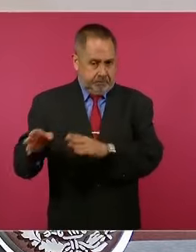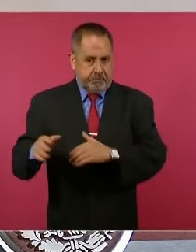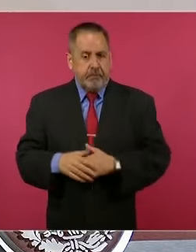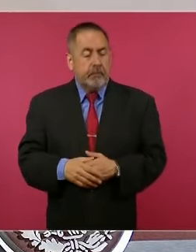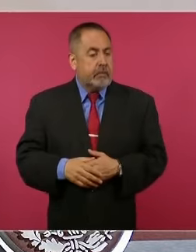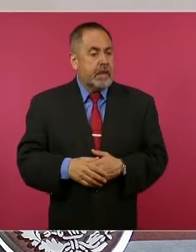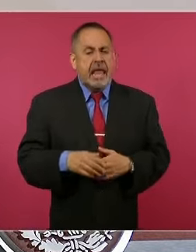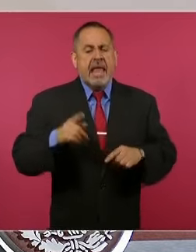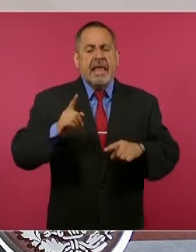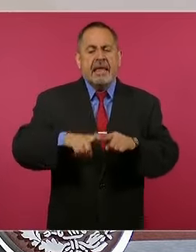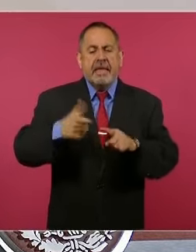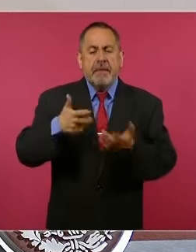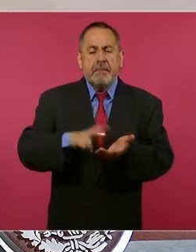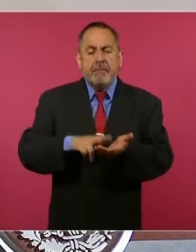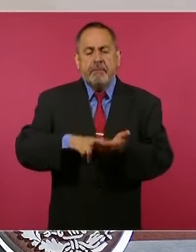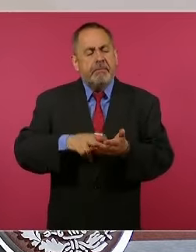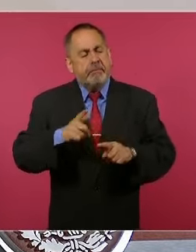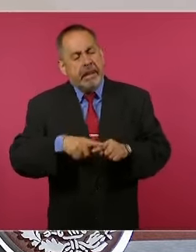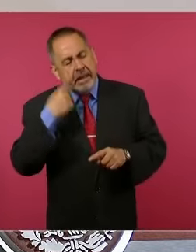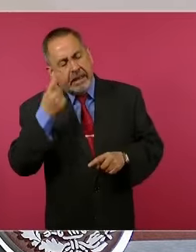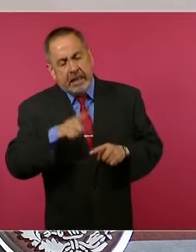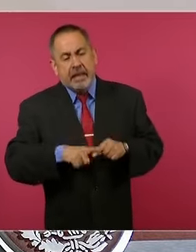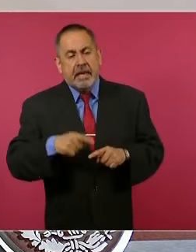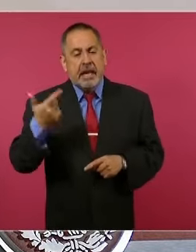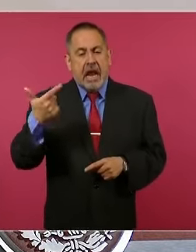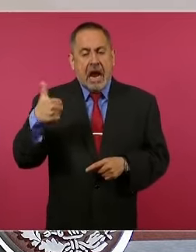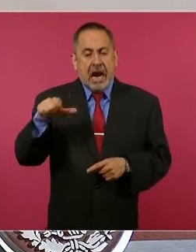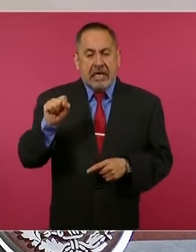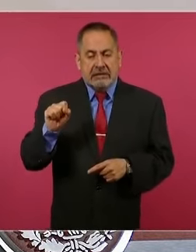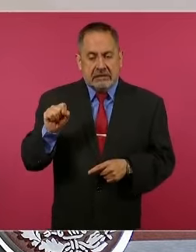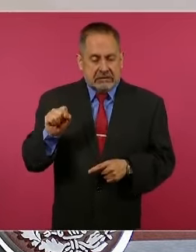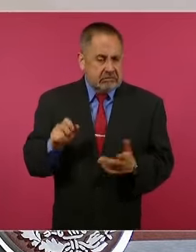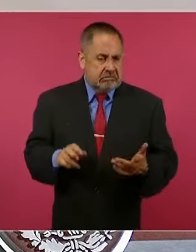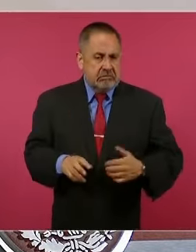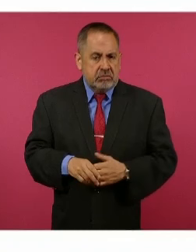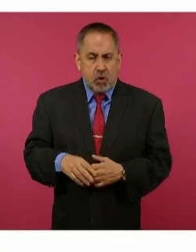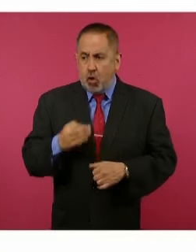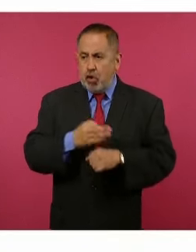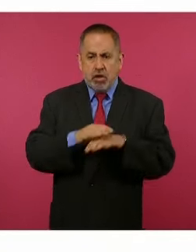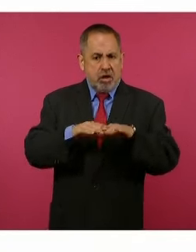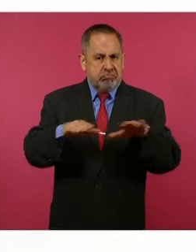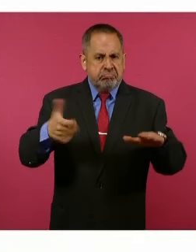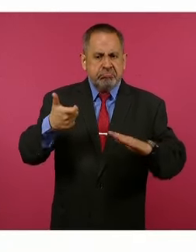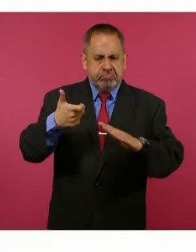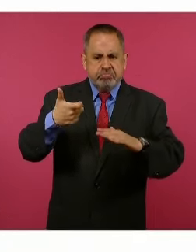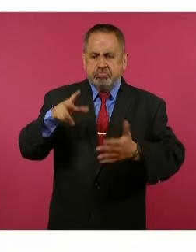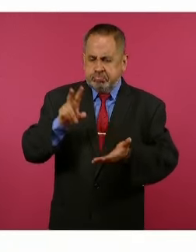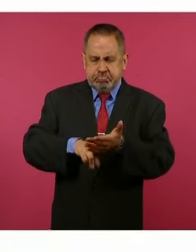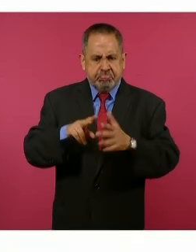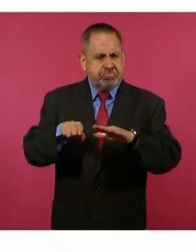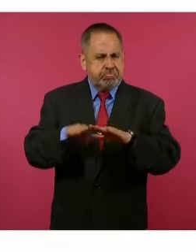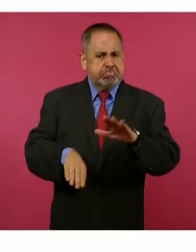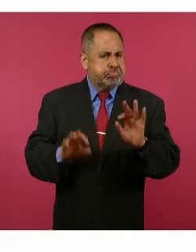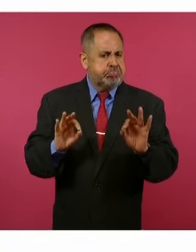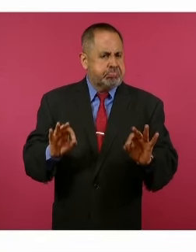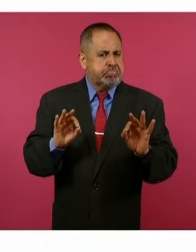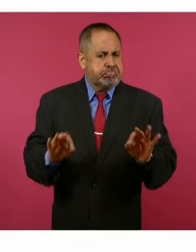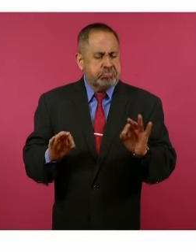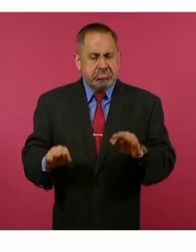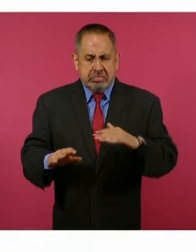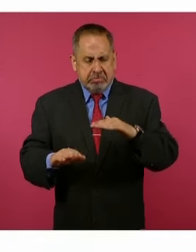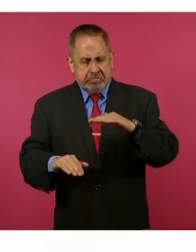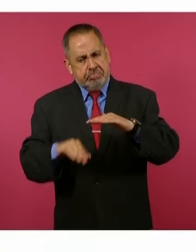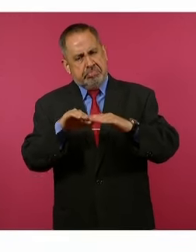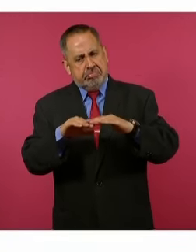en el gas LP y da gusto reportar nuevamente que tenemos un mercado estable con buenos precios no solamente con precios al